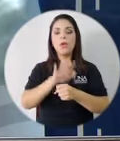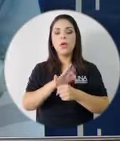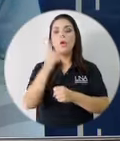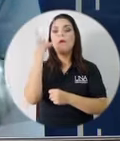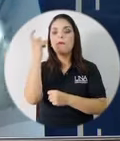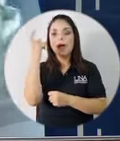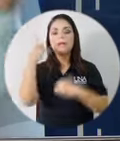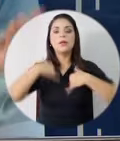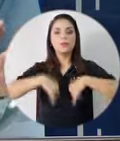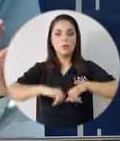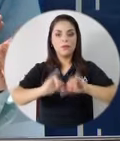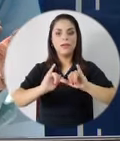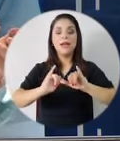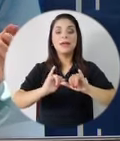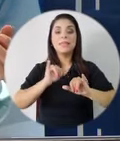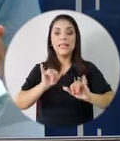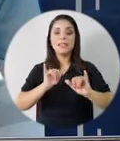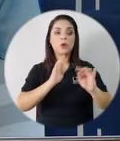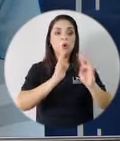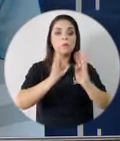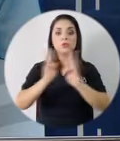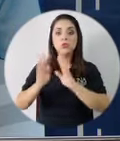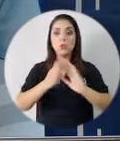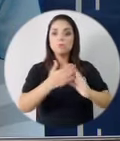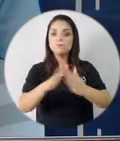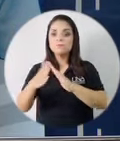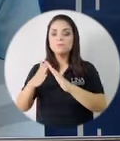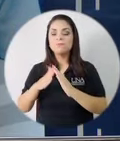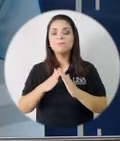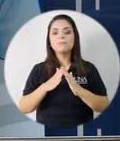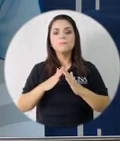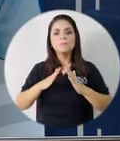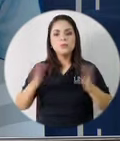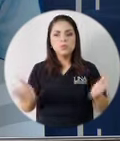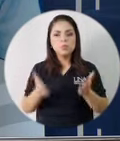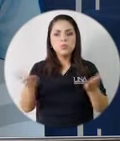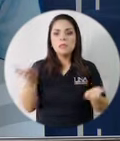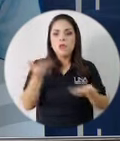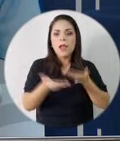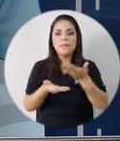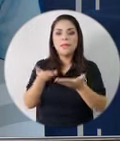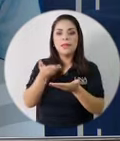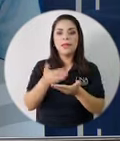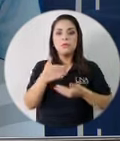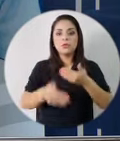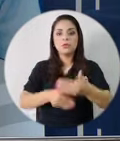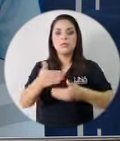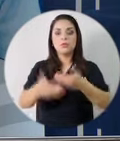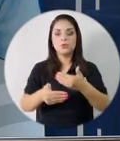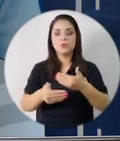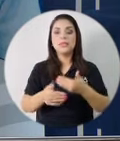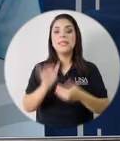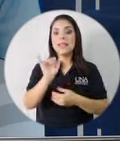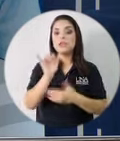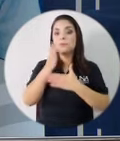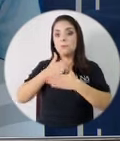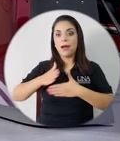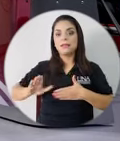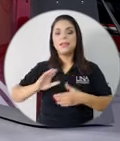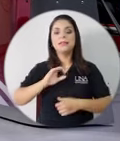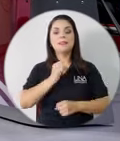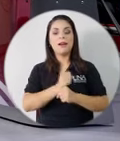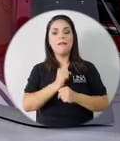nos falta todavía cumplir en esto, y en esa conversación con la ciudadanía realimentar el proceso que se está llevando a cabo. Que es